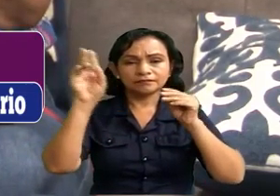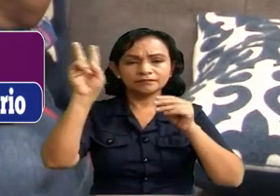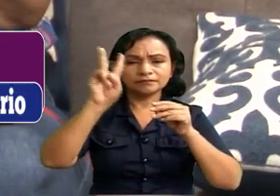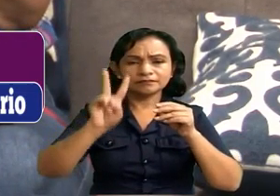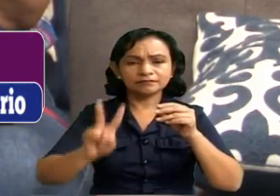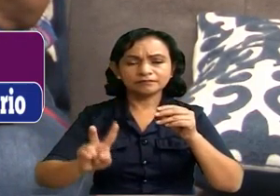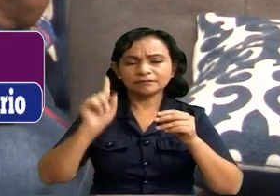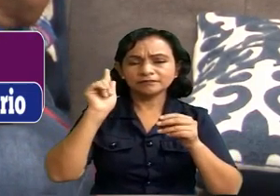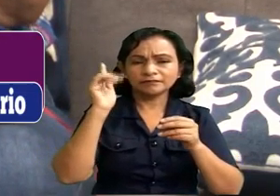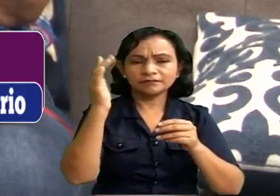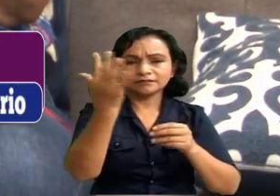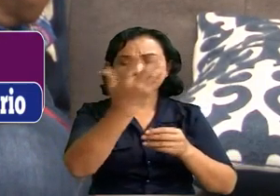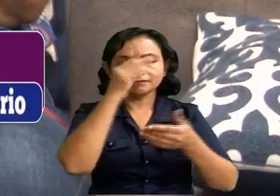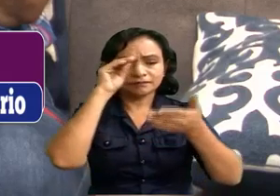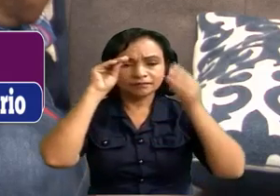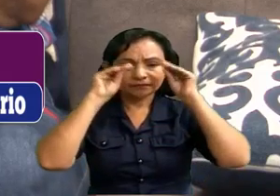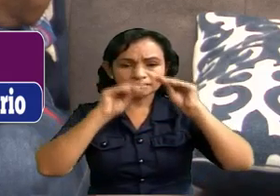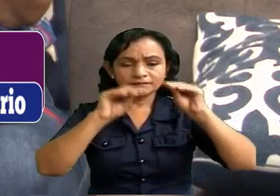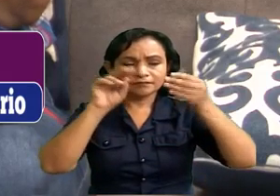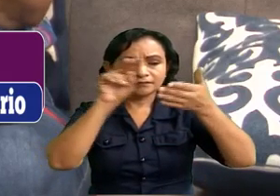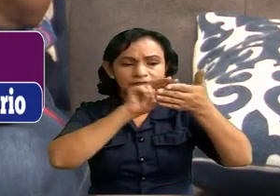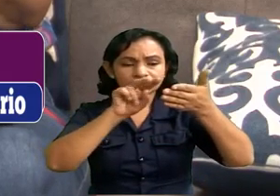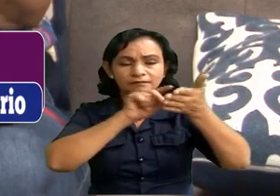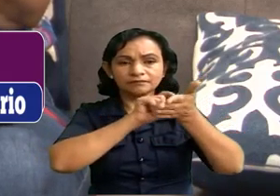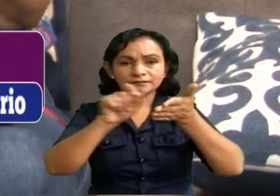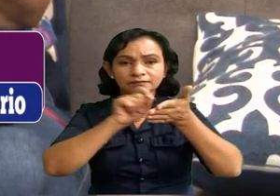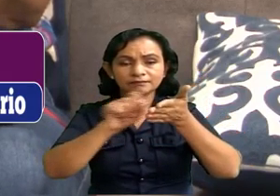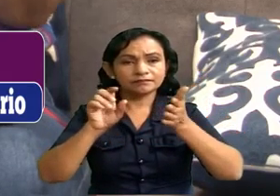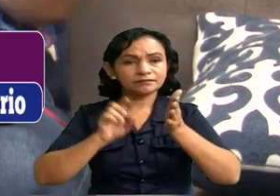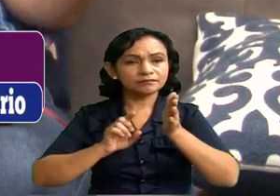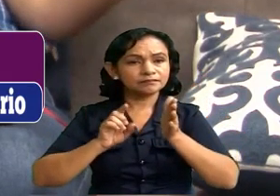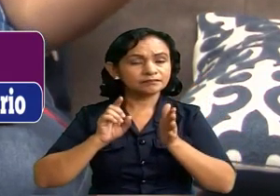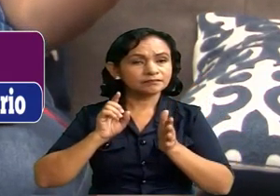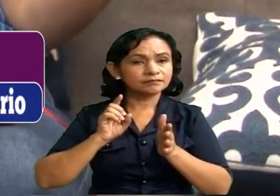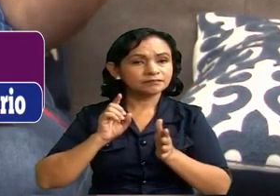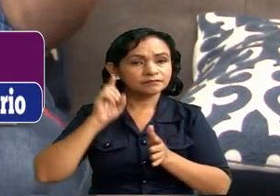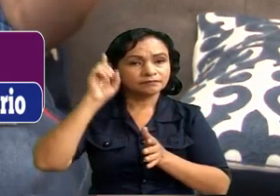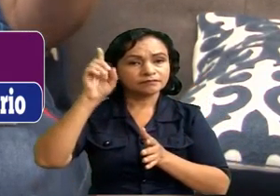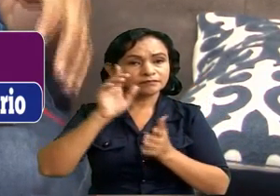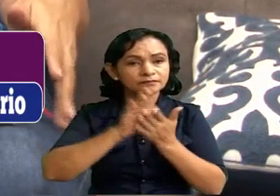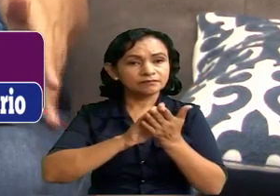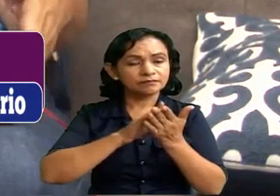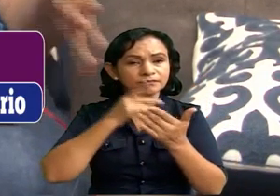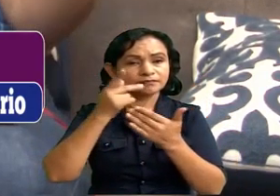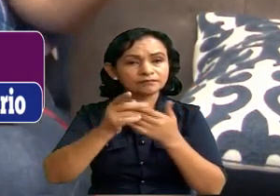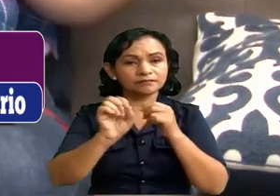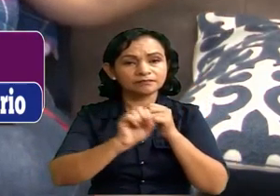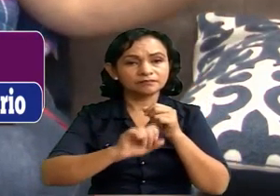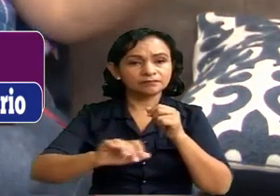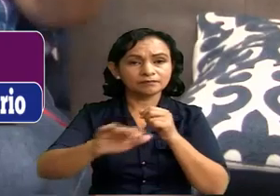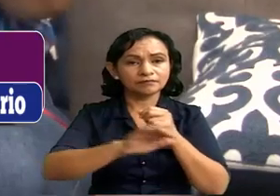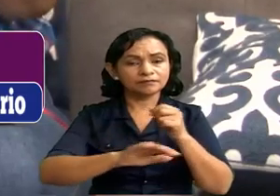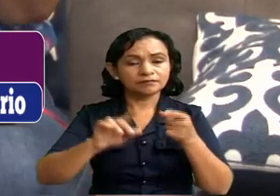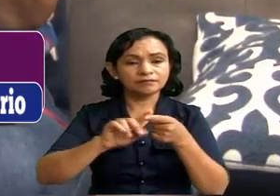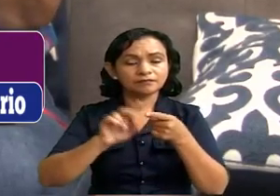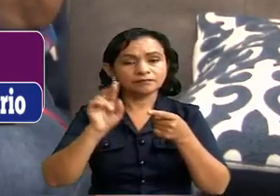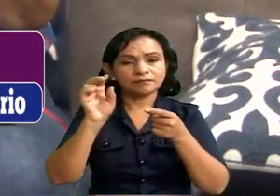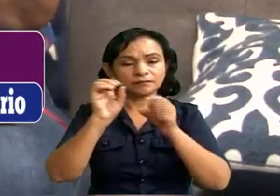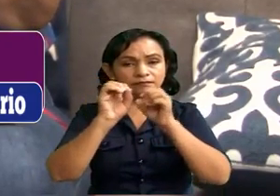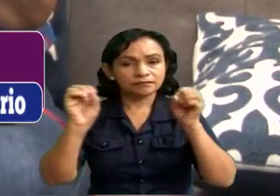venezolano. Entonces, él desarrolló, acá nosotros les decimos programas sociales, tenemos programa Usura